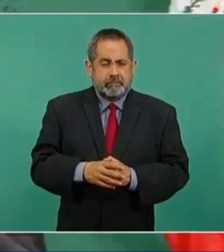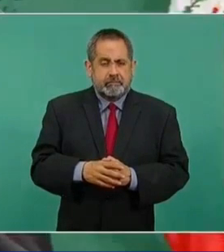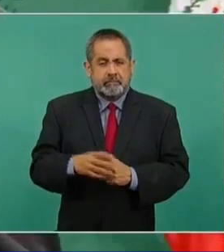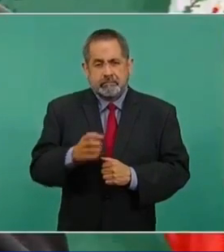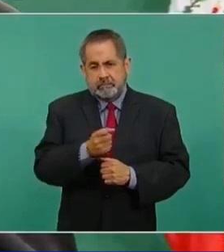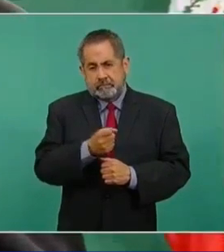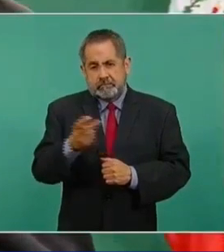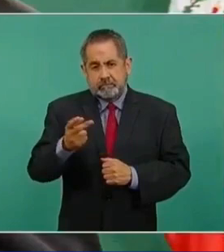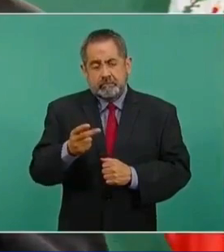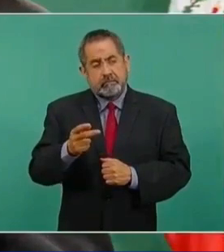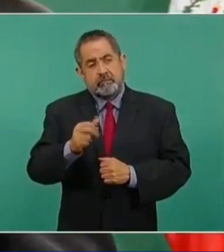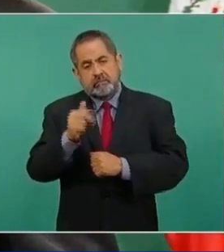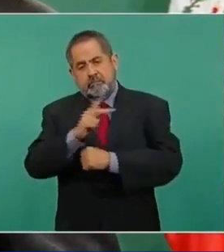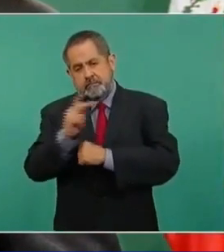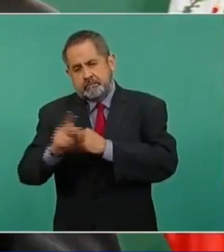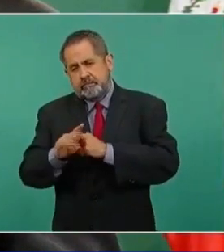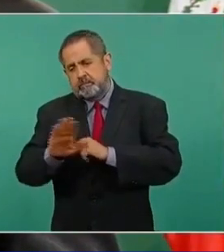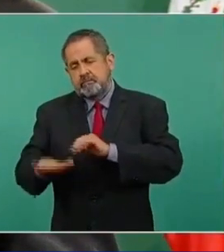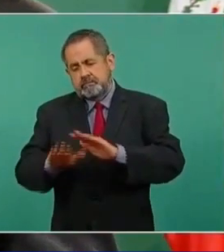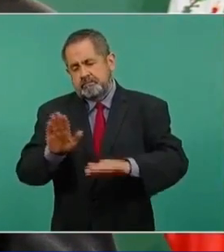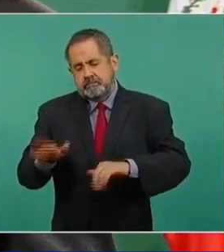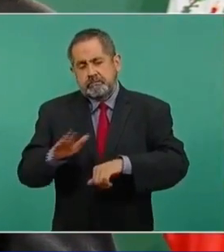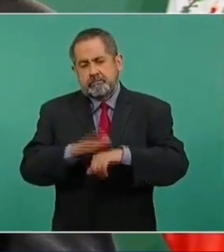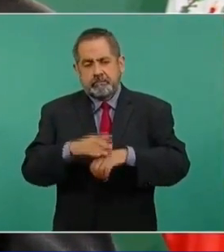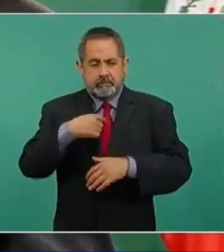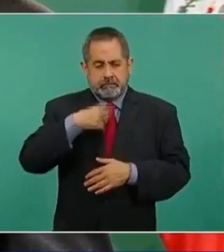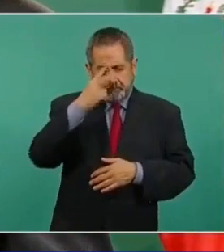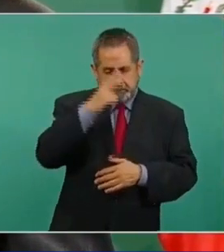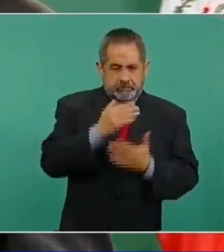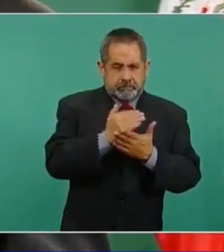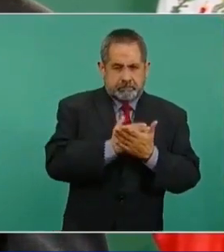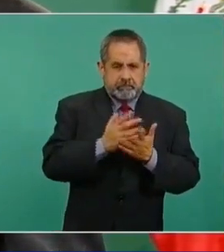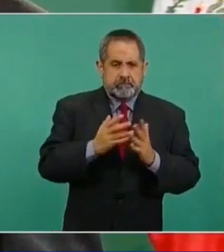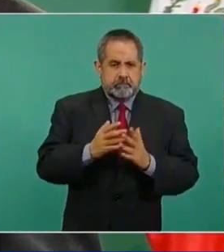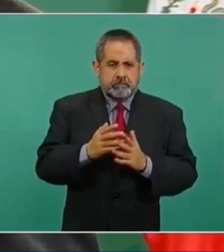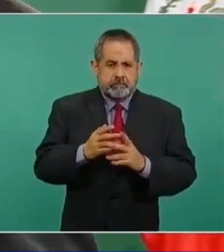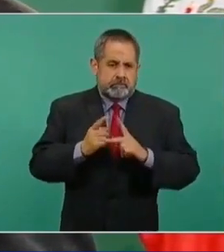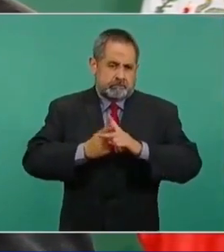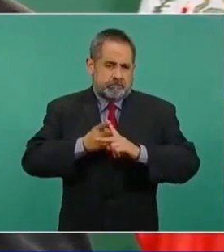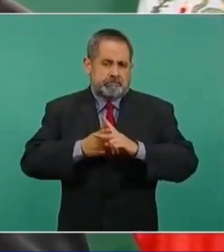fallecieron más en otros países que en México en